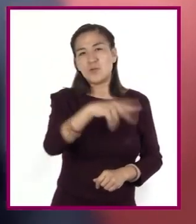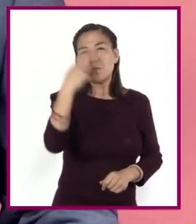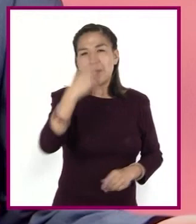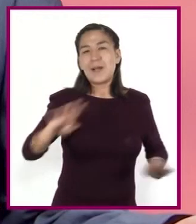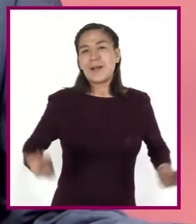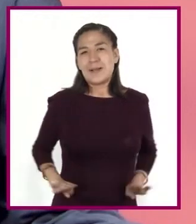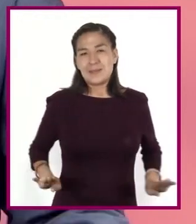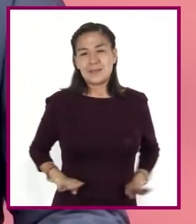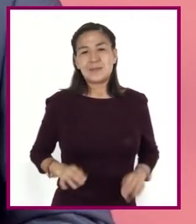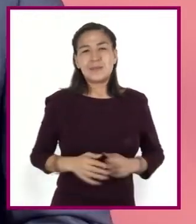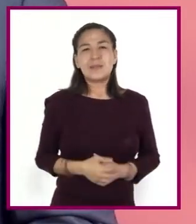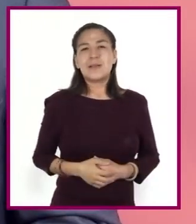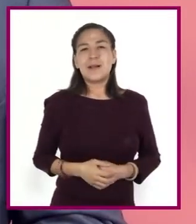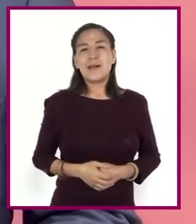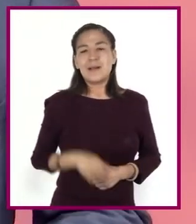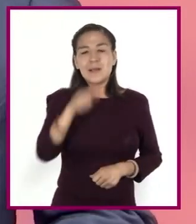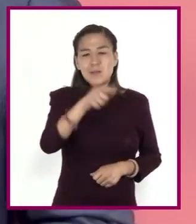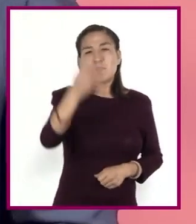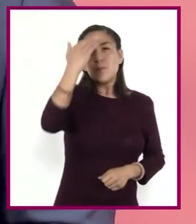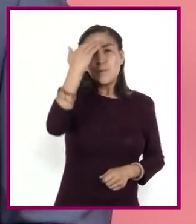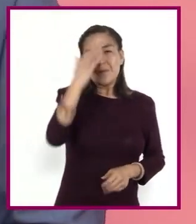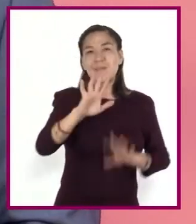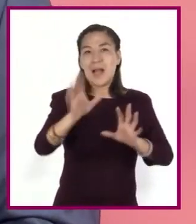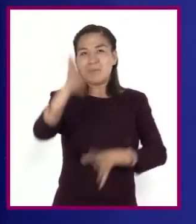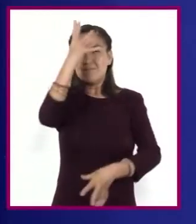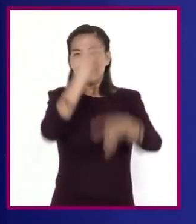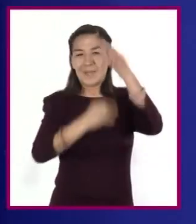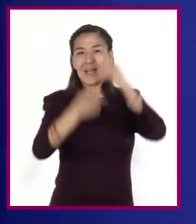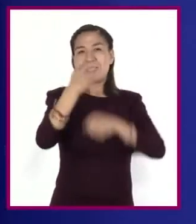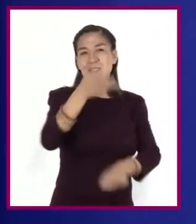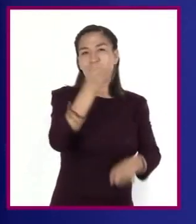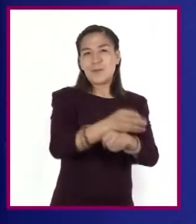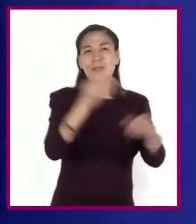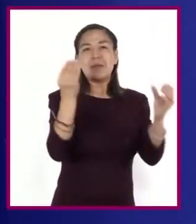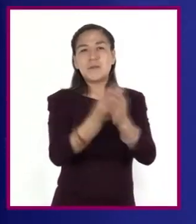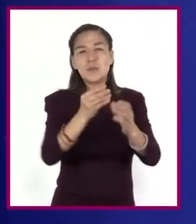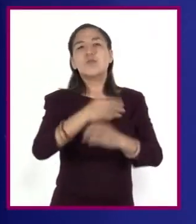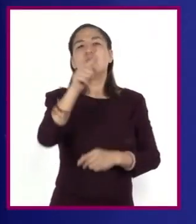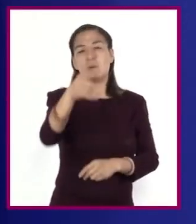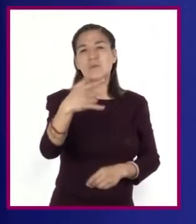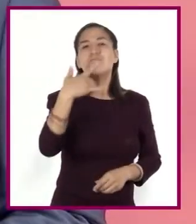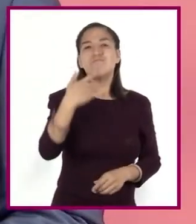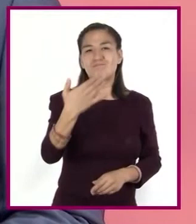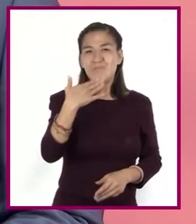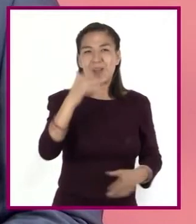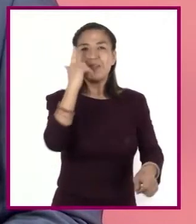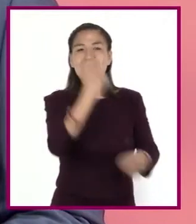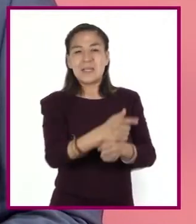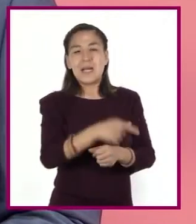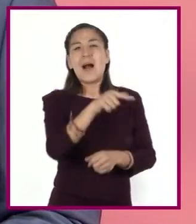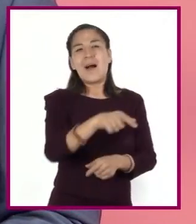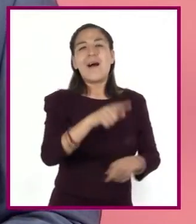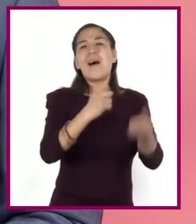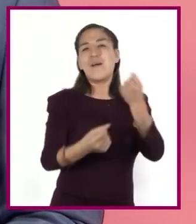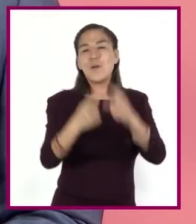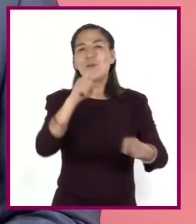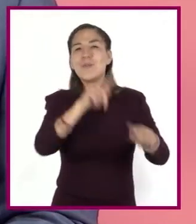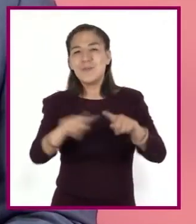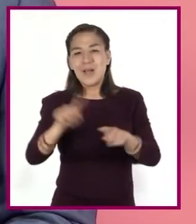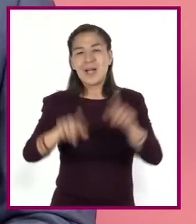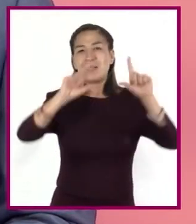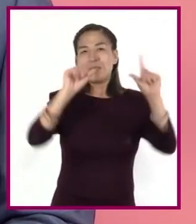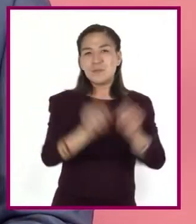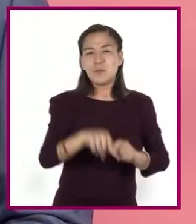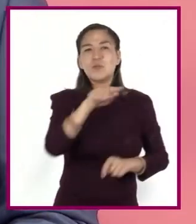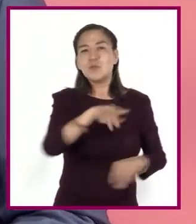características. Con los conocimientos adquiridos durante la sesión, han logrado identificar los diferentes resúmenes,